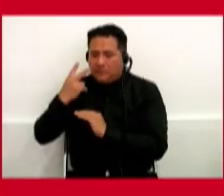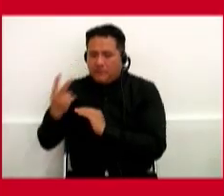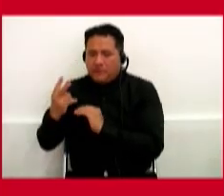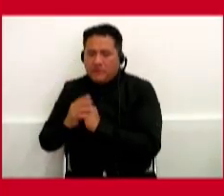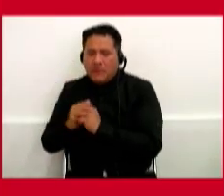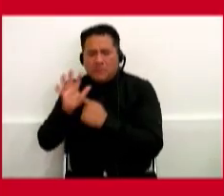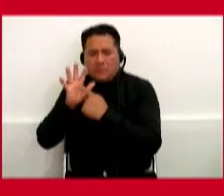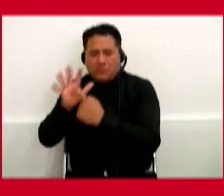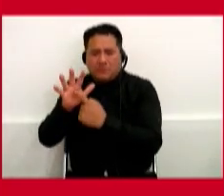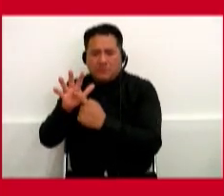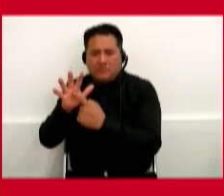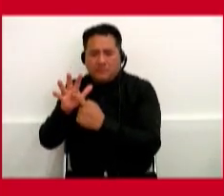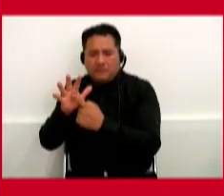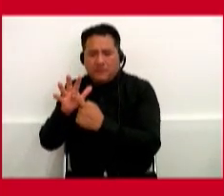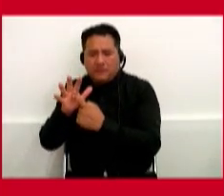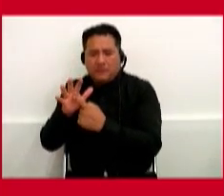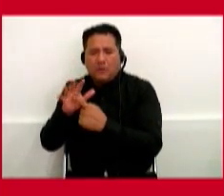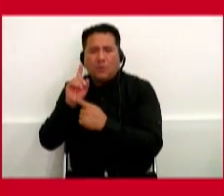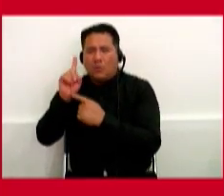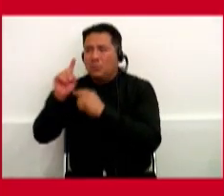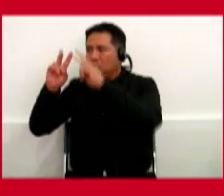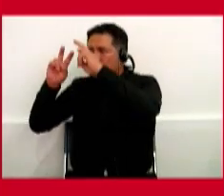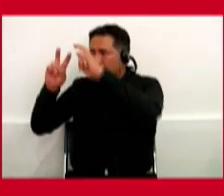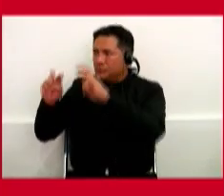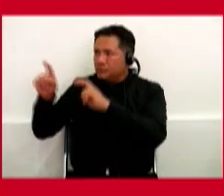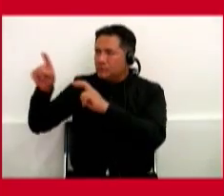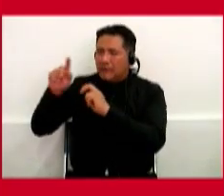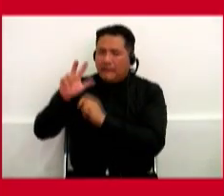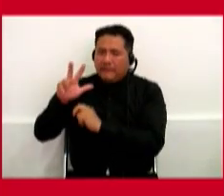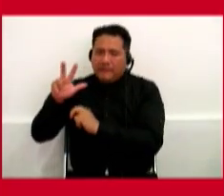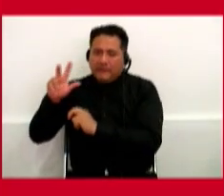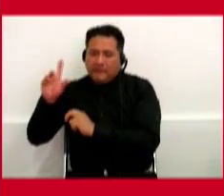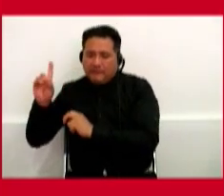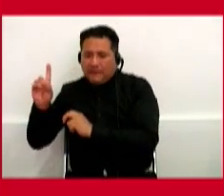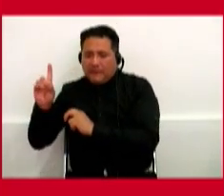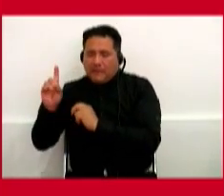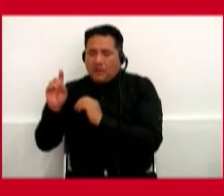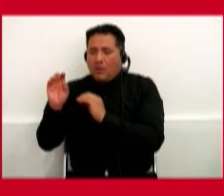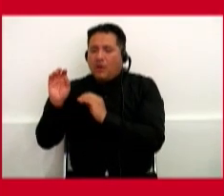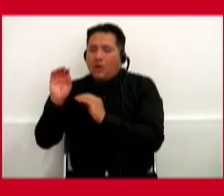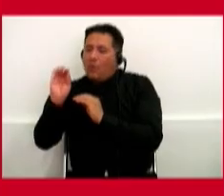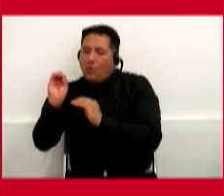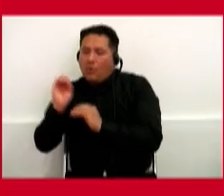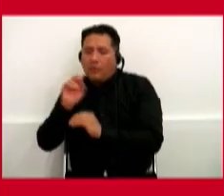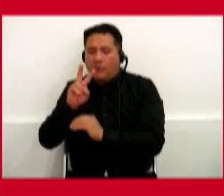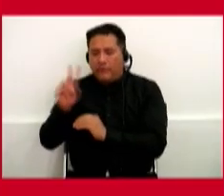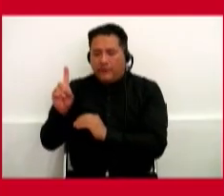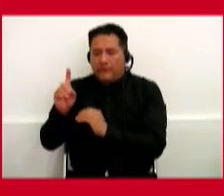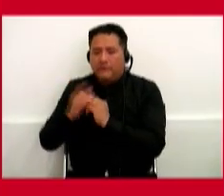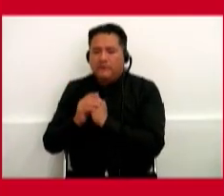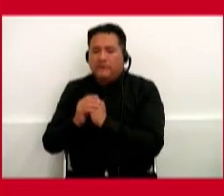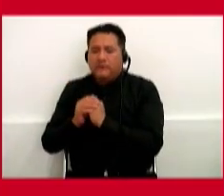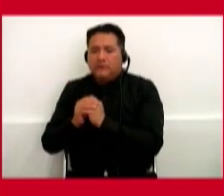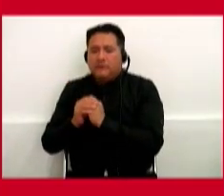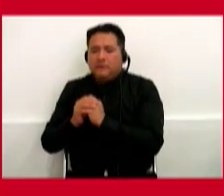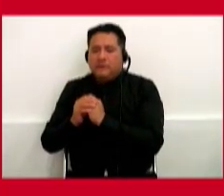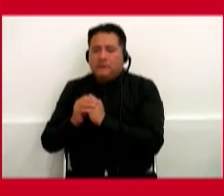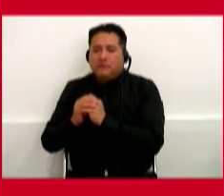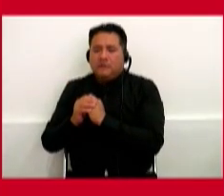se muestra que para que un análisis en 3D y un análisis 2D sean más o menos equivalentes, la